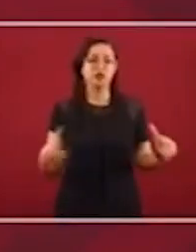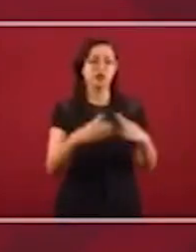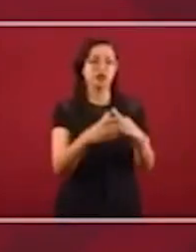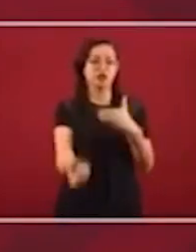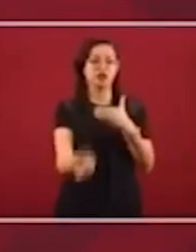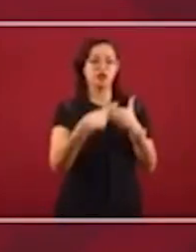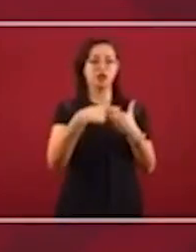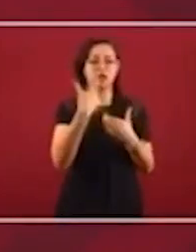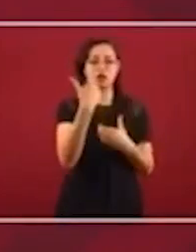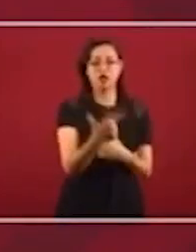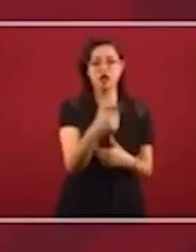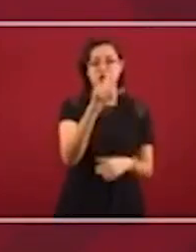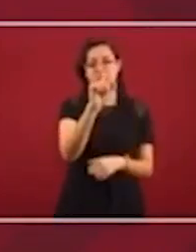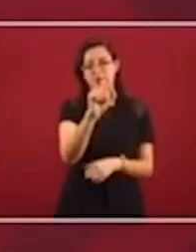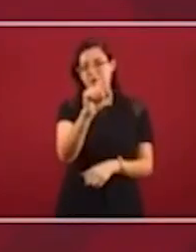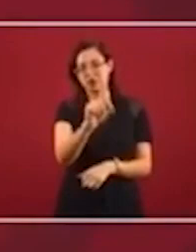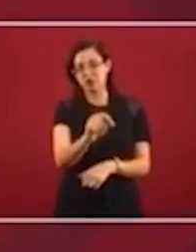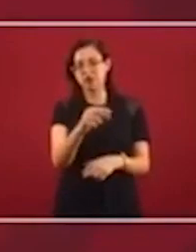un llamado